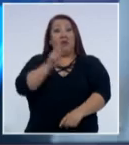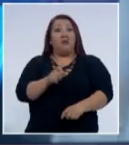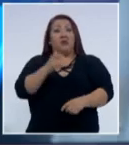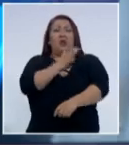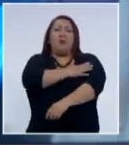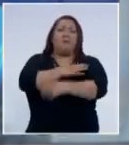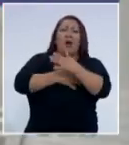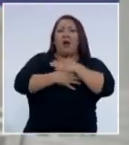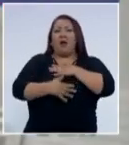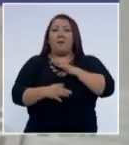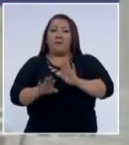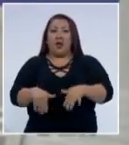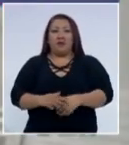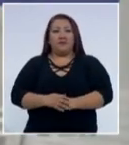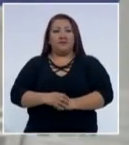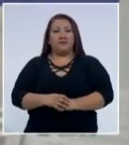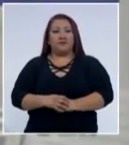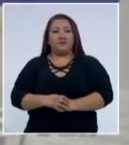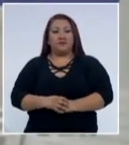herida.